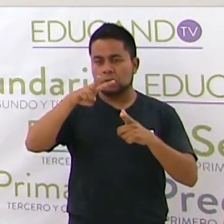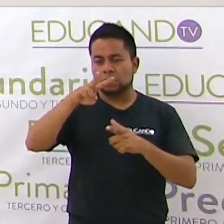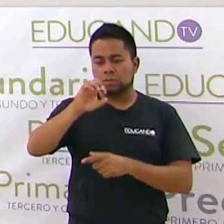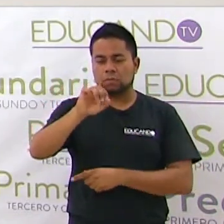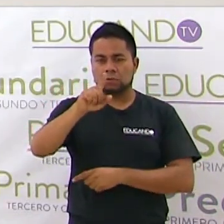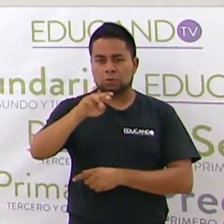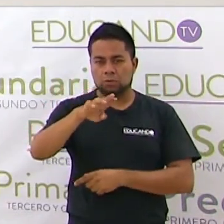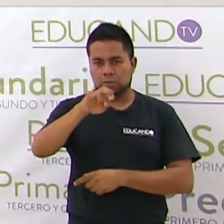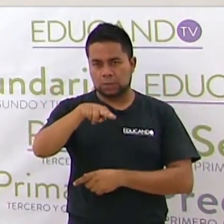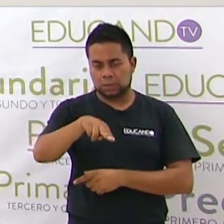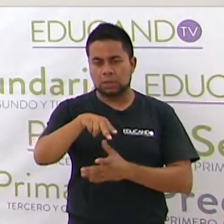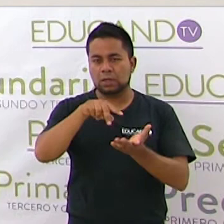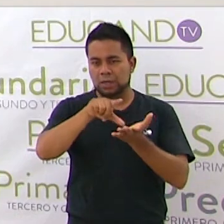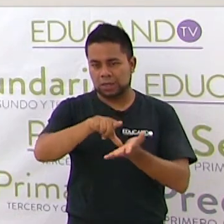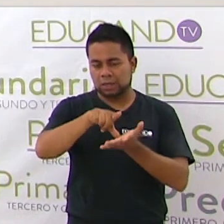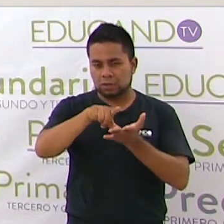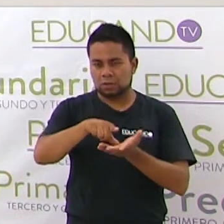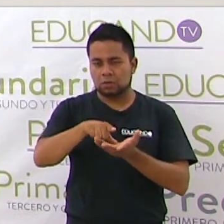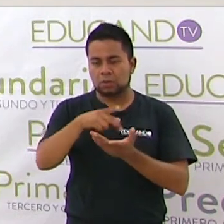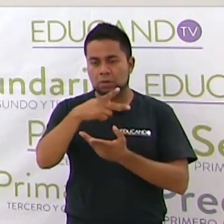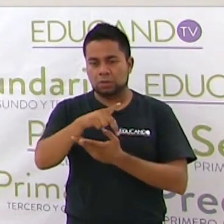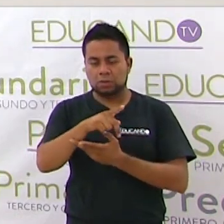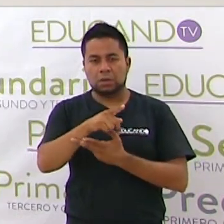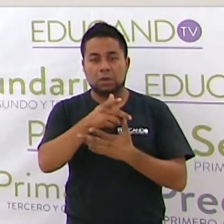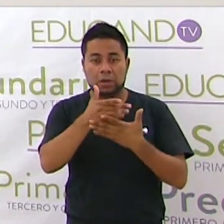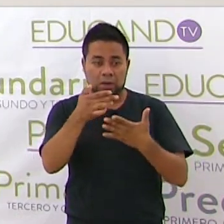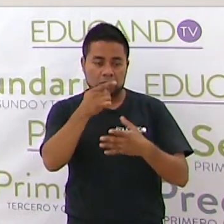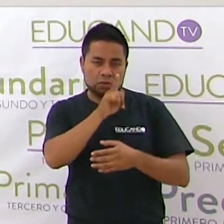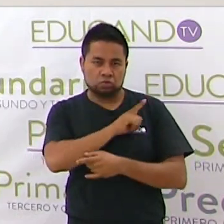el diámetro. Voy a utilizar otro color.